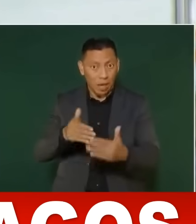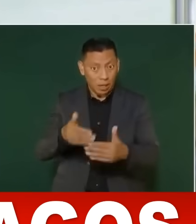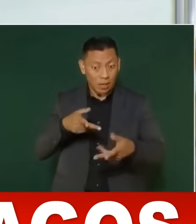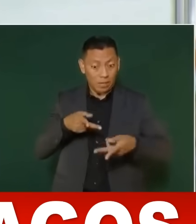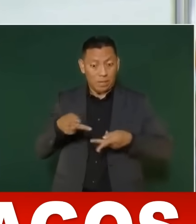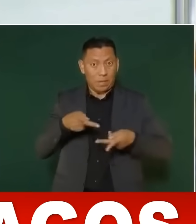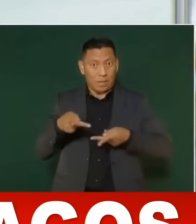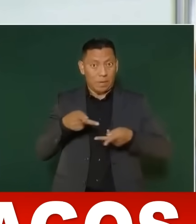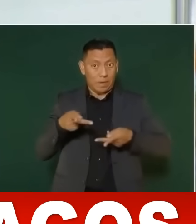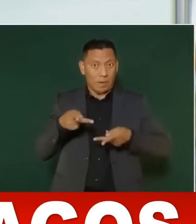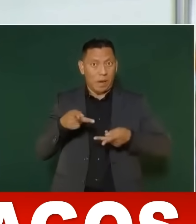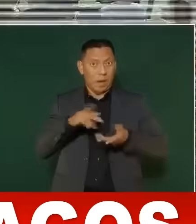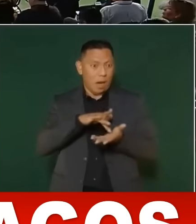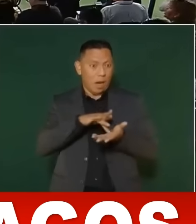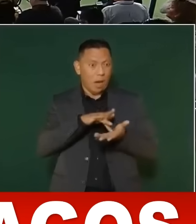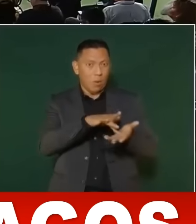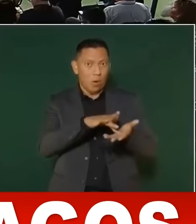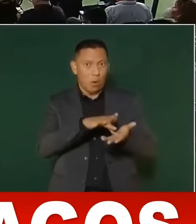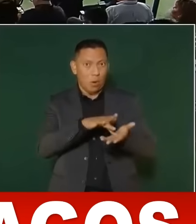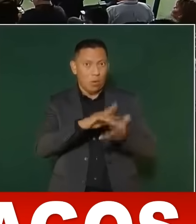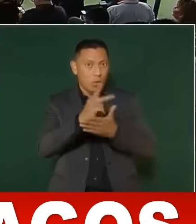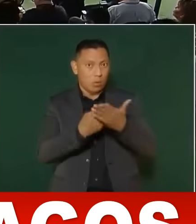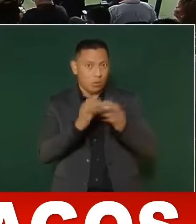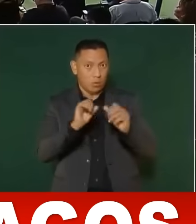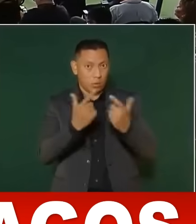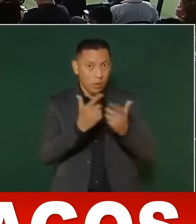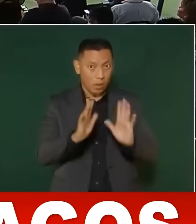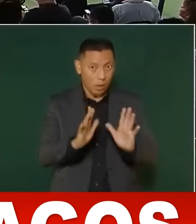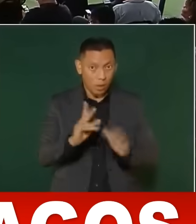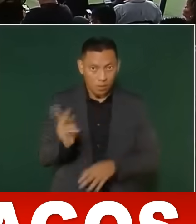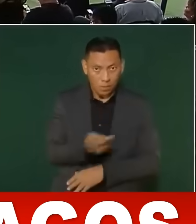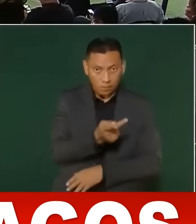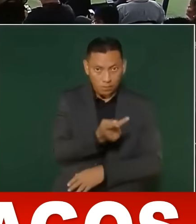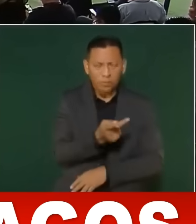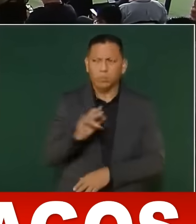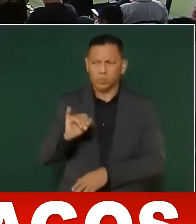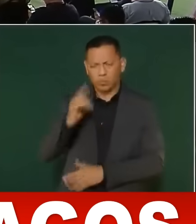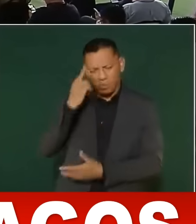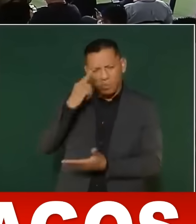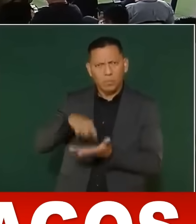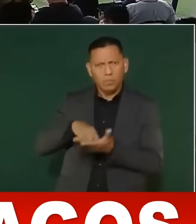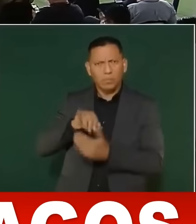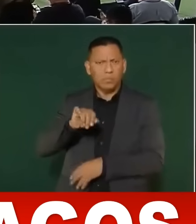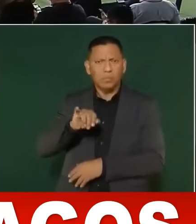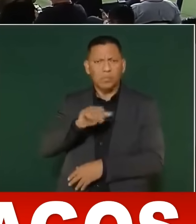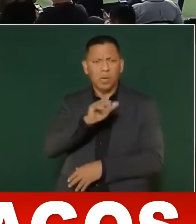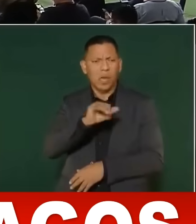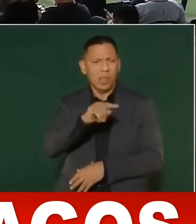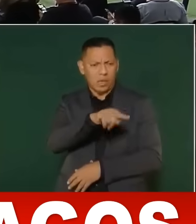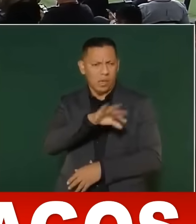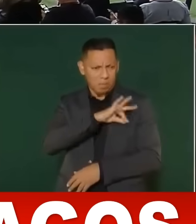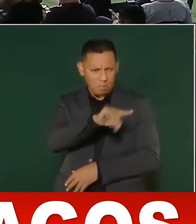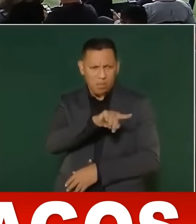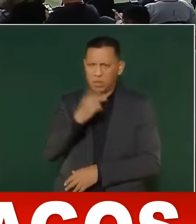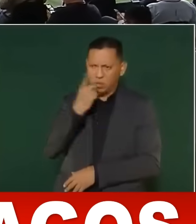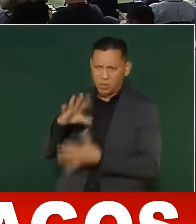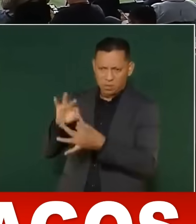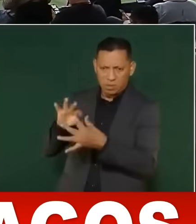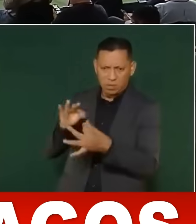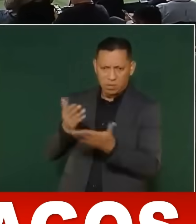adelanto de los programas sociales Sí yo creo que Ariana podría informarnos sobre